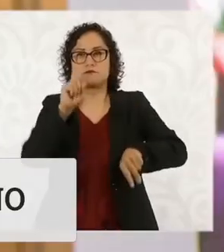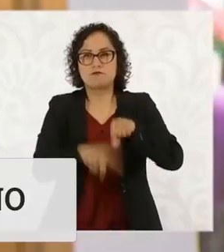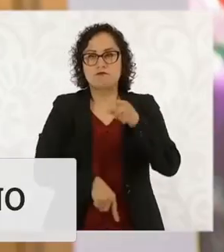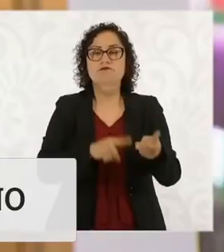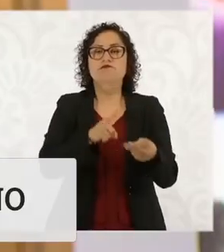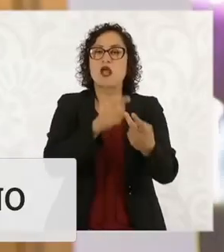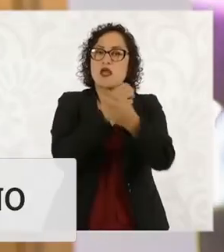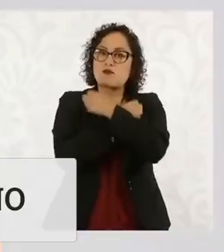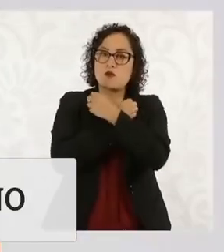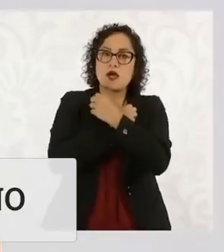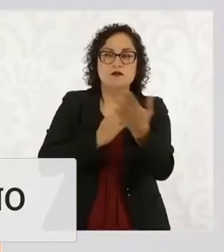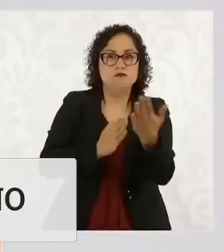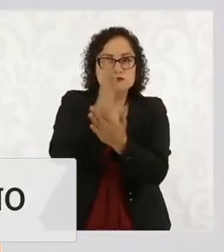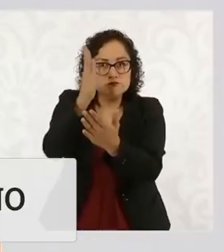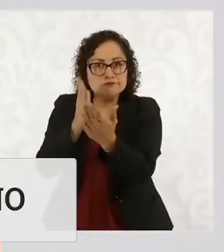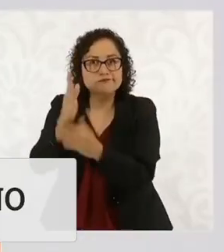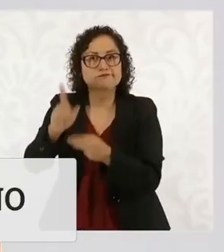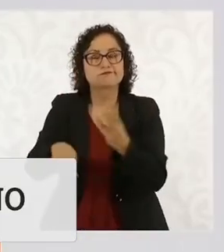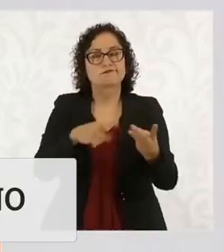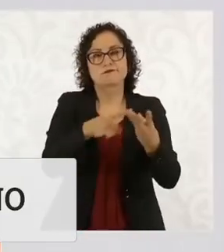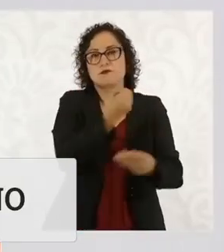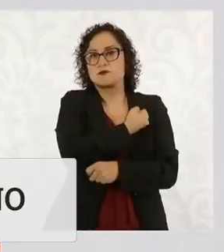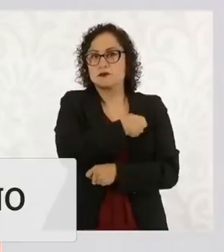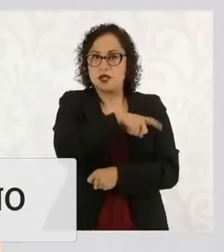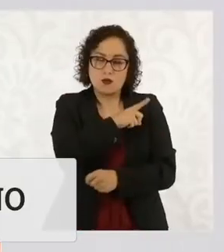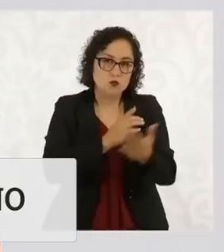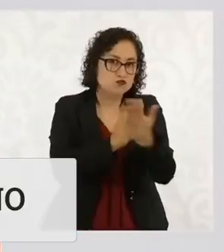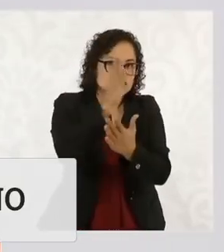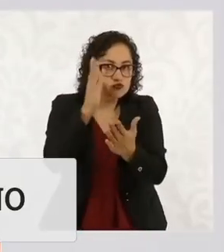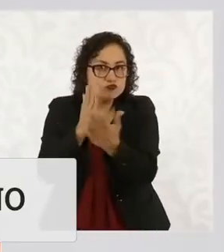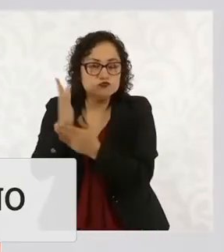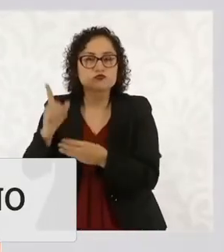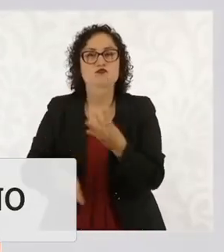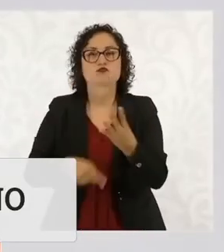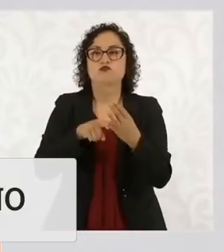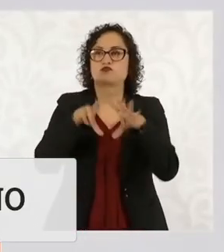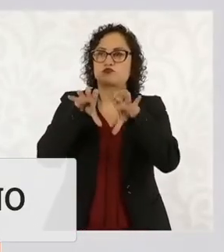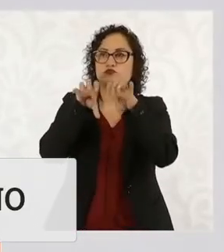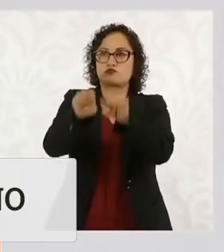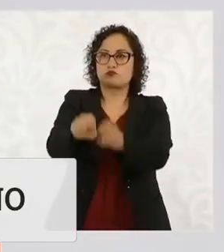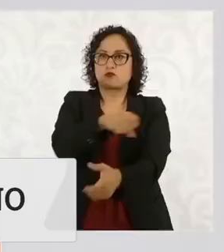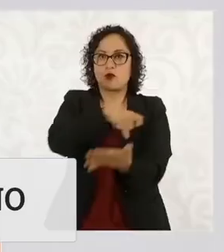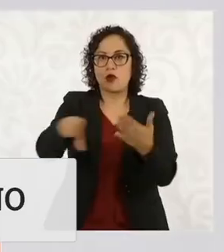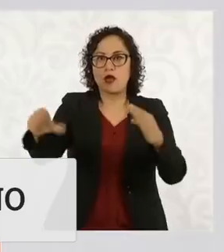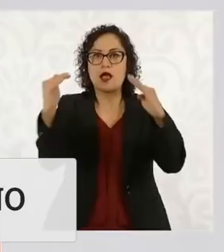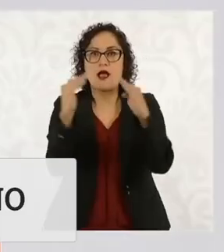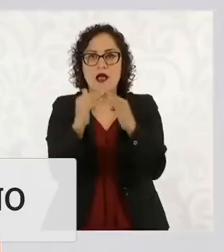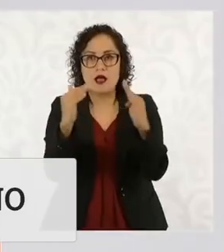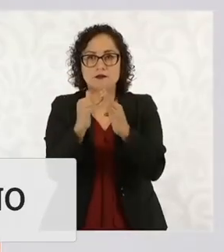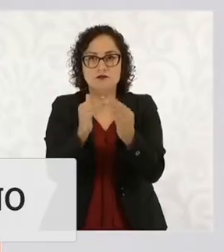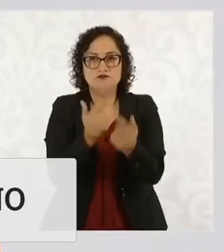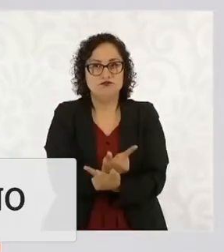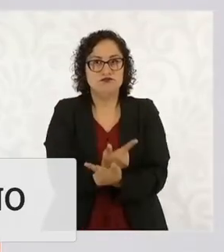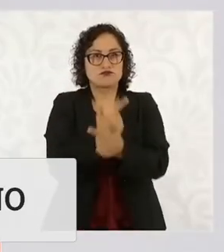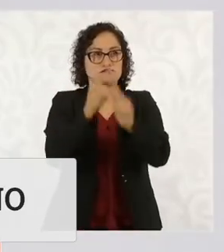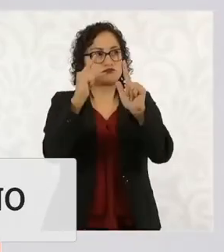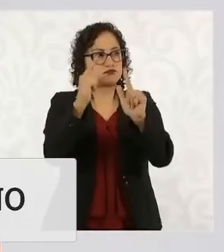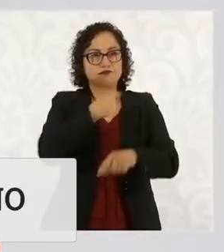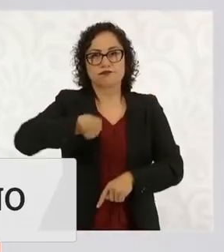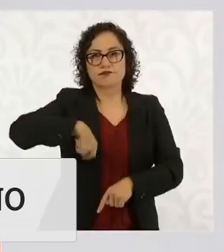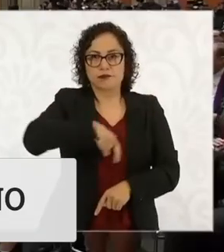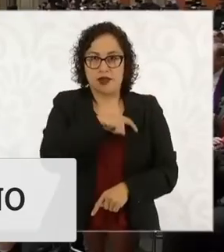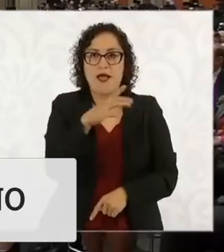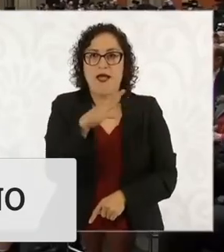la salud, a los derechos de propiedad, a la vivienda y podemos ser lo que queramos ser.